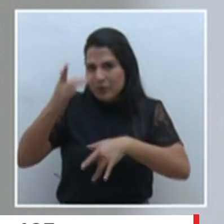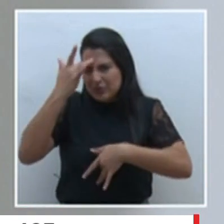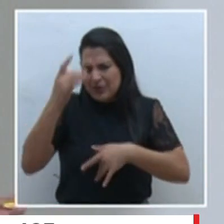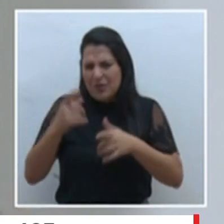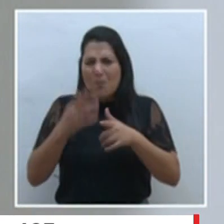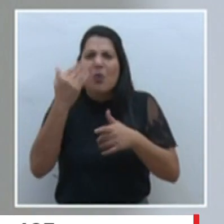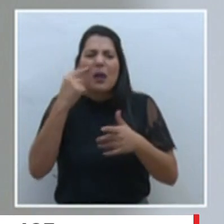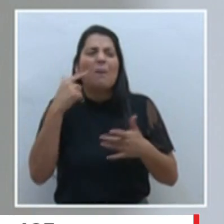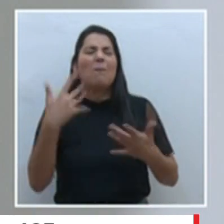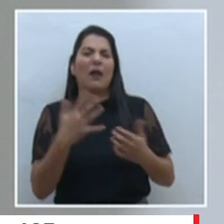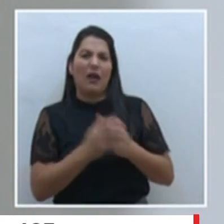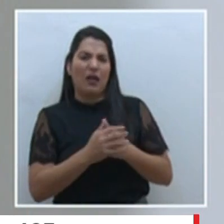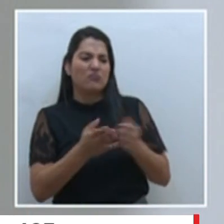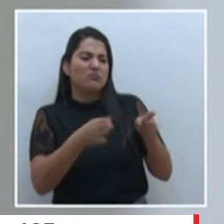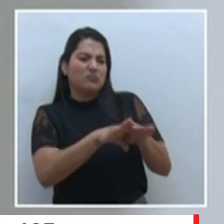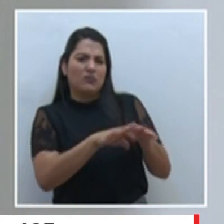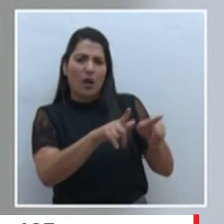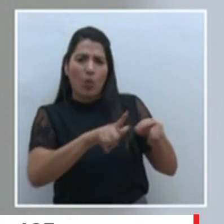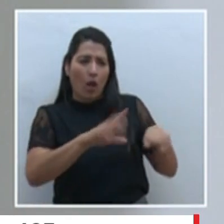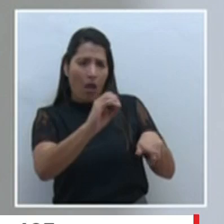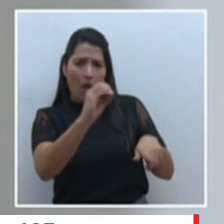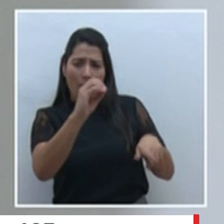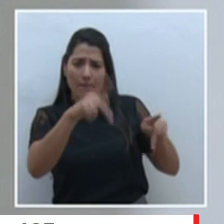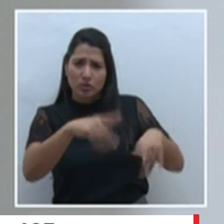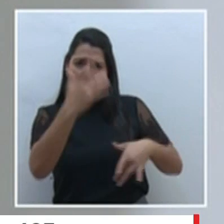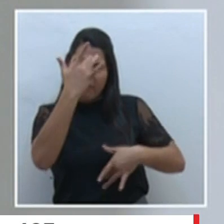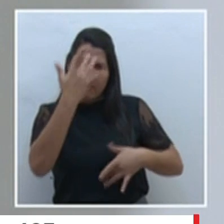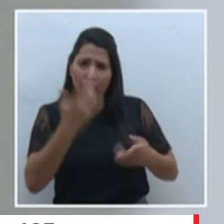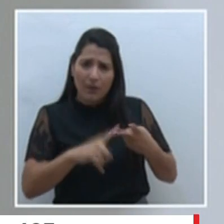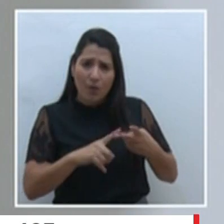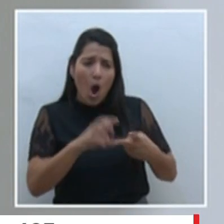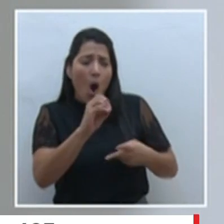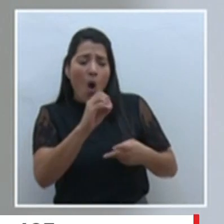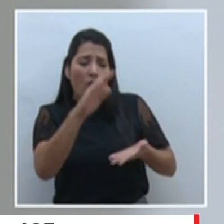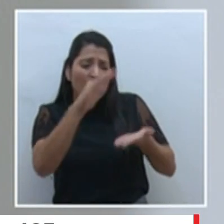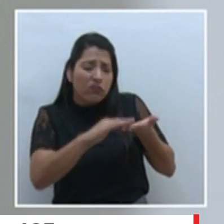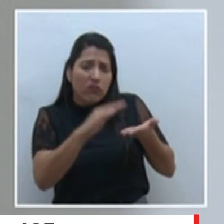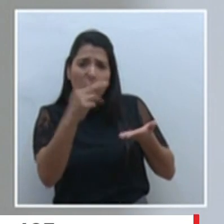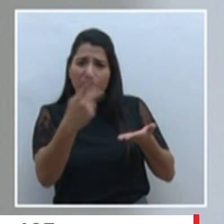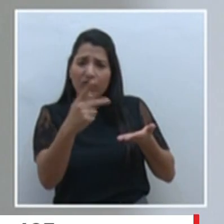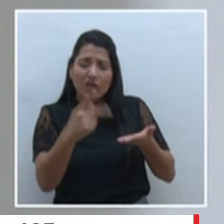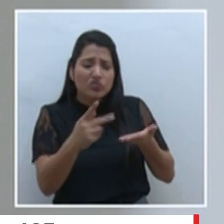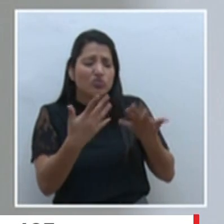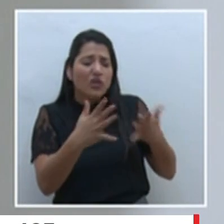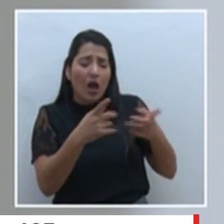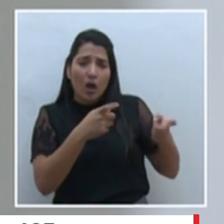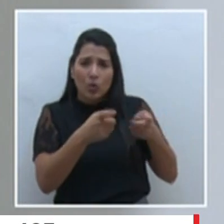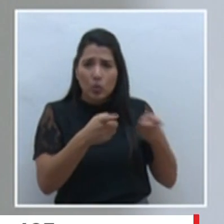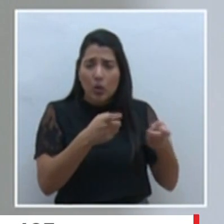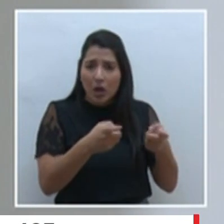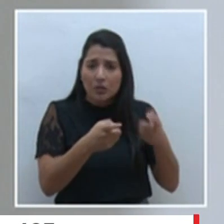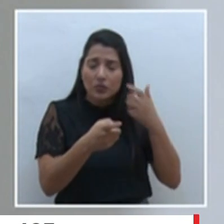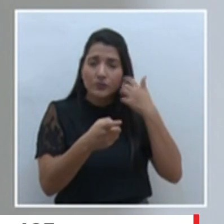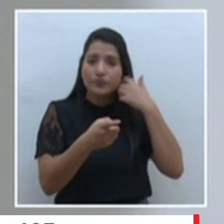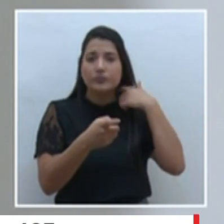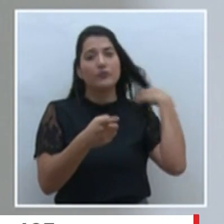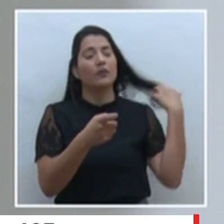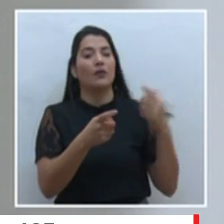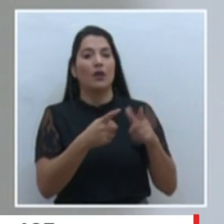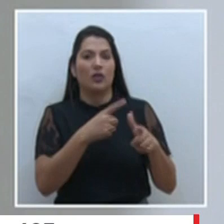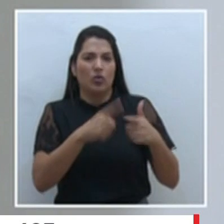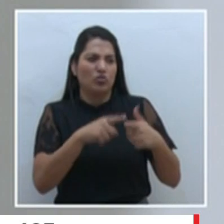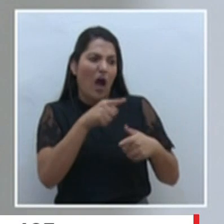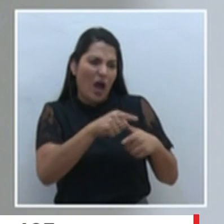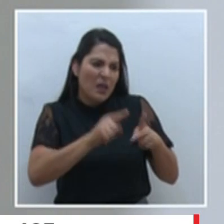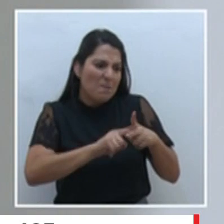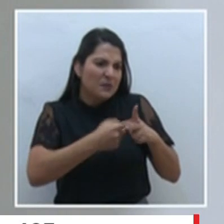¿verdad?, restringir en lugares que tienen 0 casos o que tienen un riesgo ya muy confinado, muy determinado, y